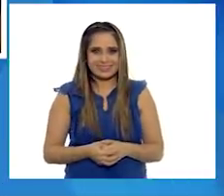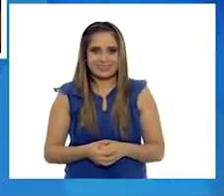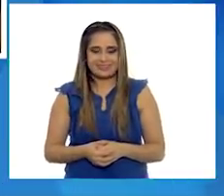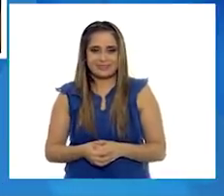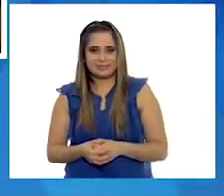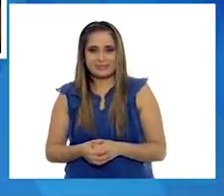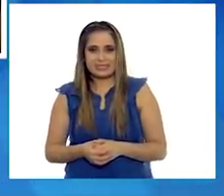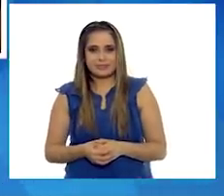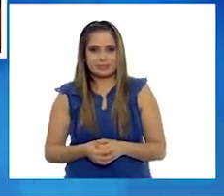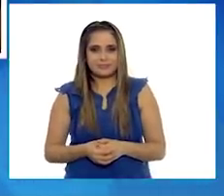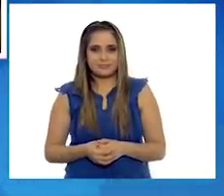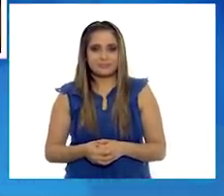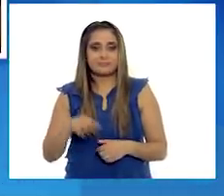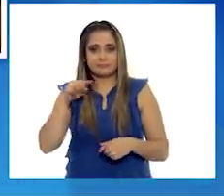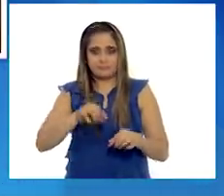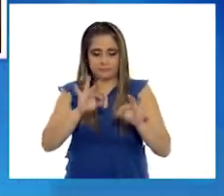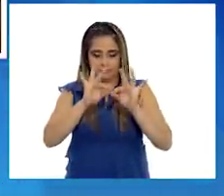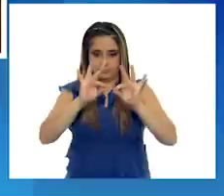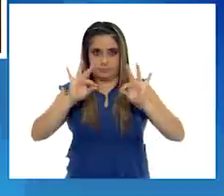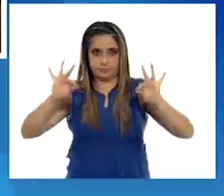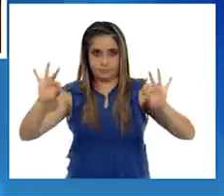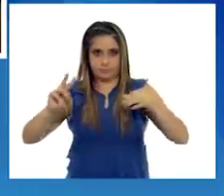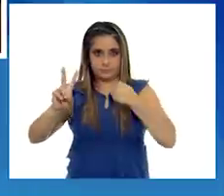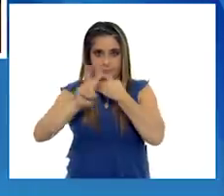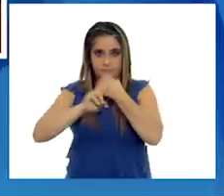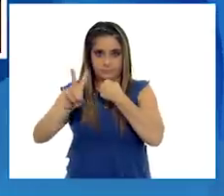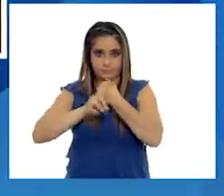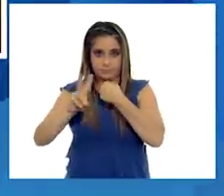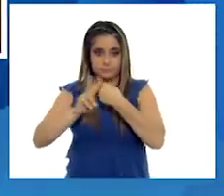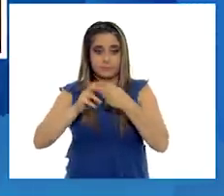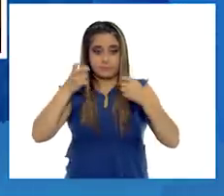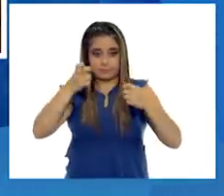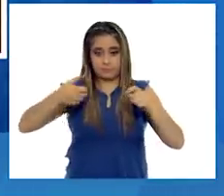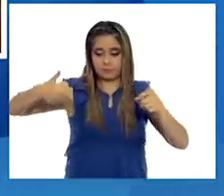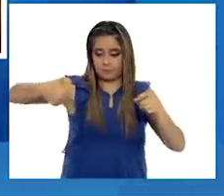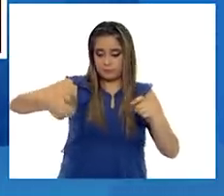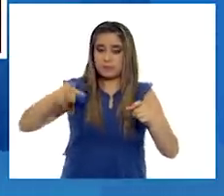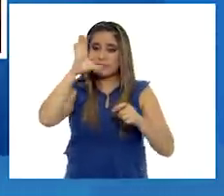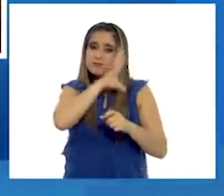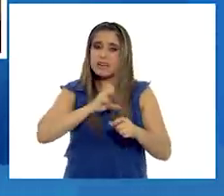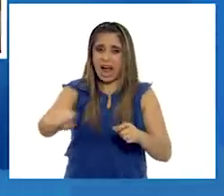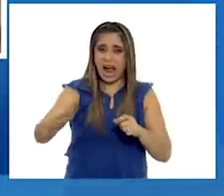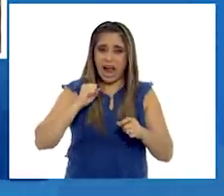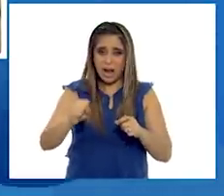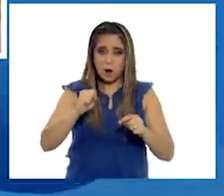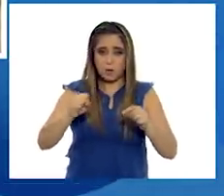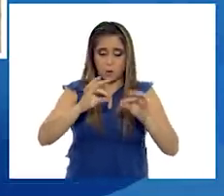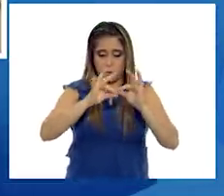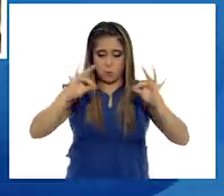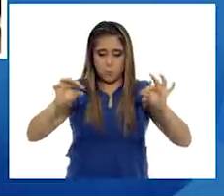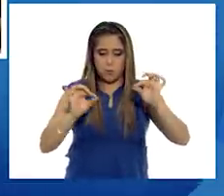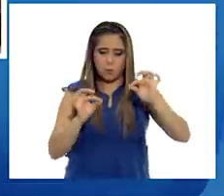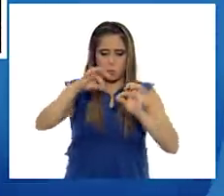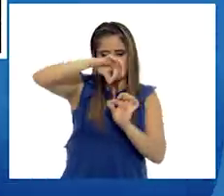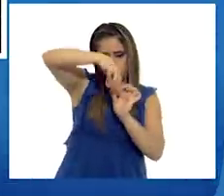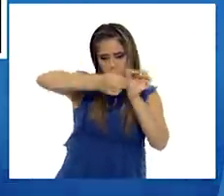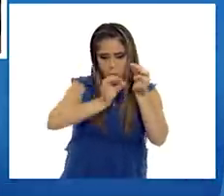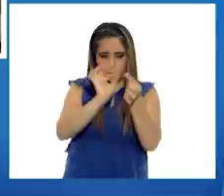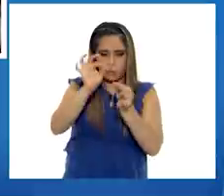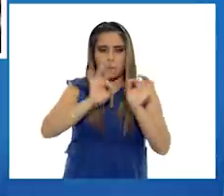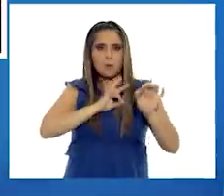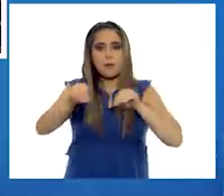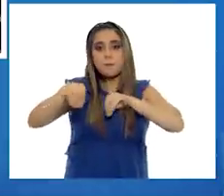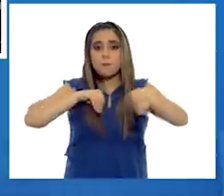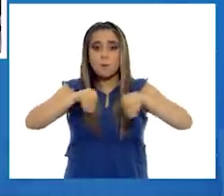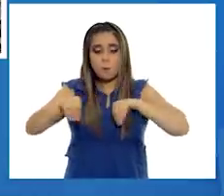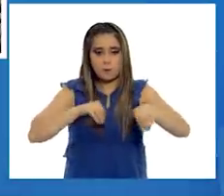A partir de este tubo de vidrio, usted lo hace absolutamente todo. Esto es una varilla. Varilla. ¿Qué medida tiene una